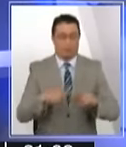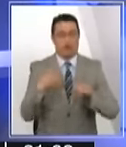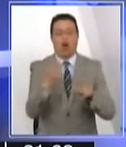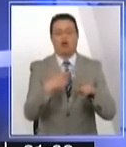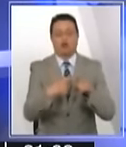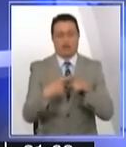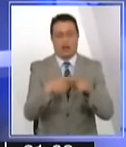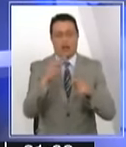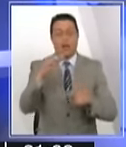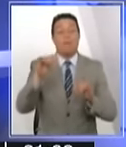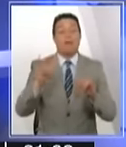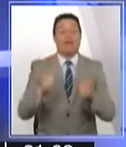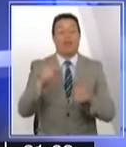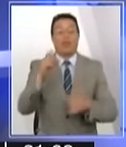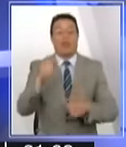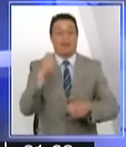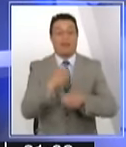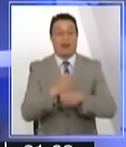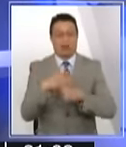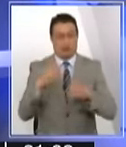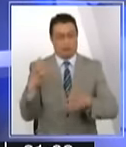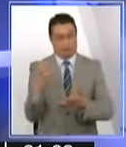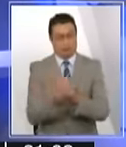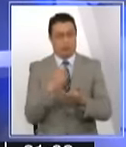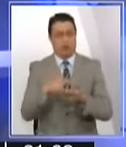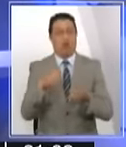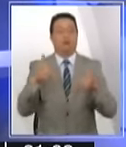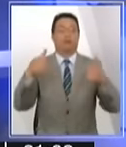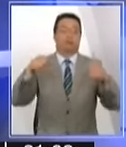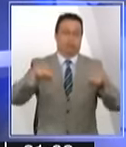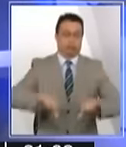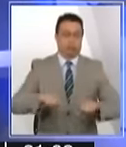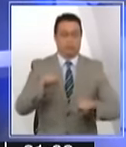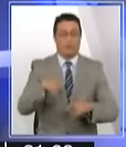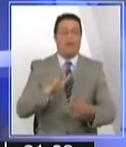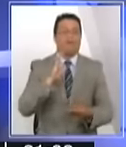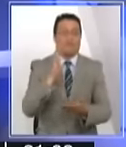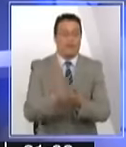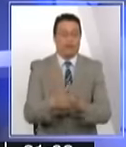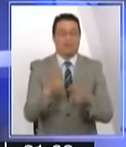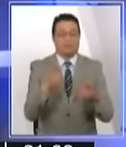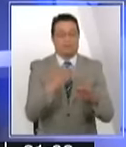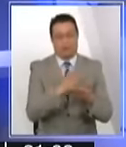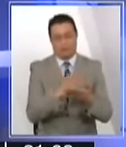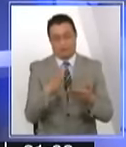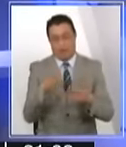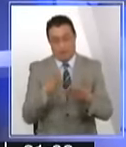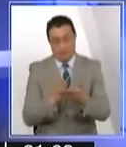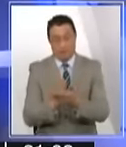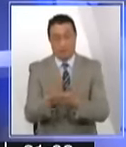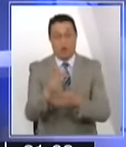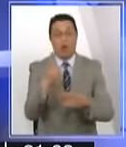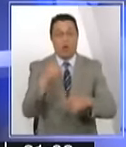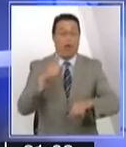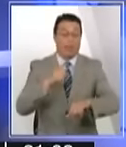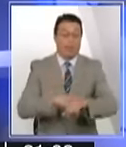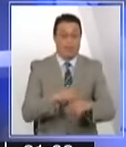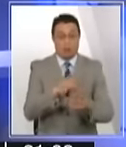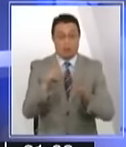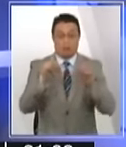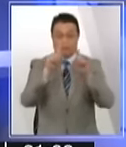que el Partido de los Trabajadores había construido. Es el fin entonces de una era y el inicio de un periodo lleno de